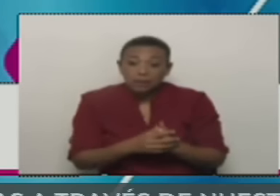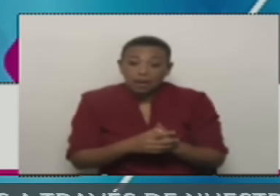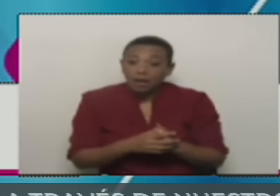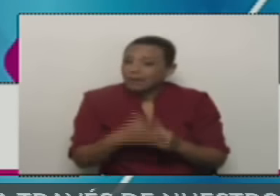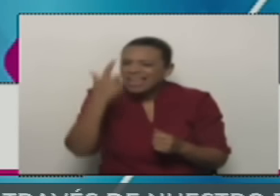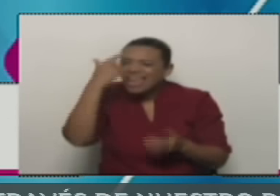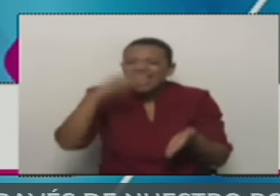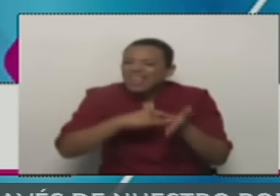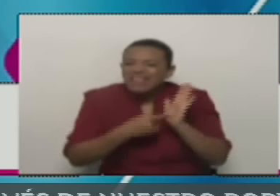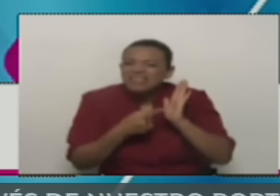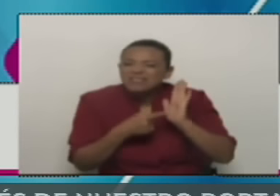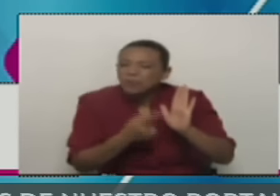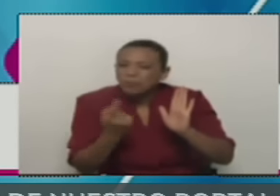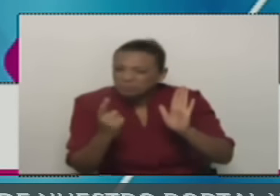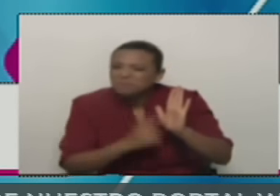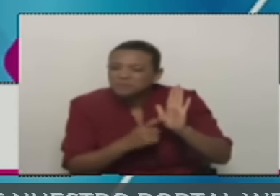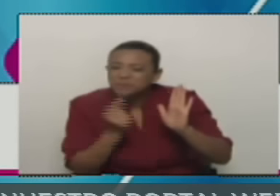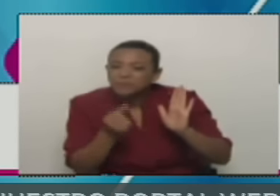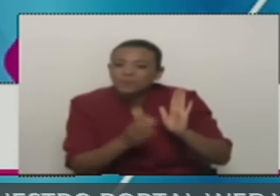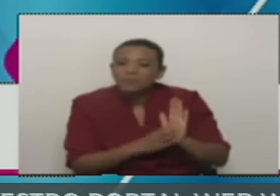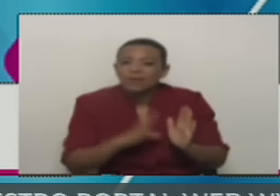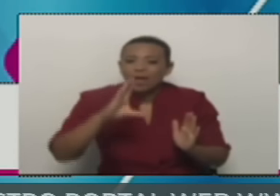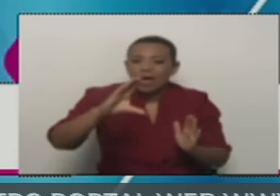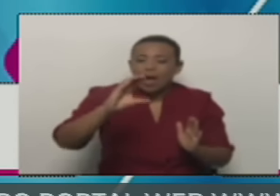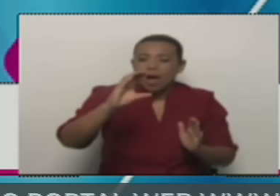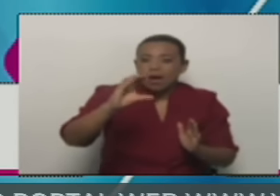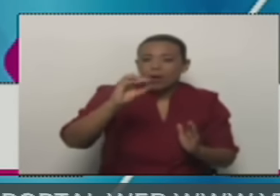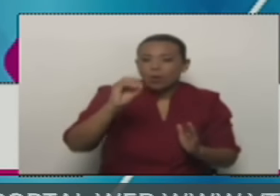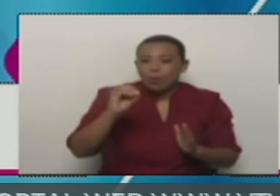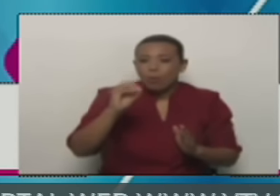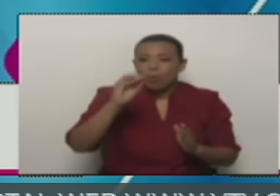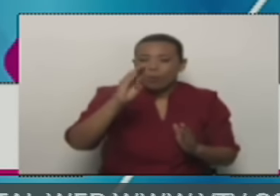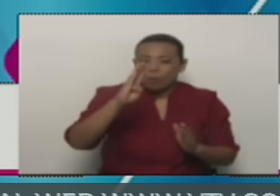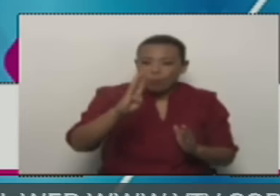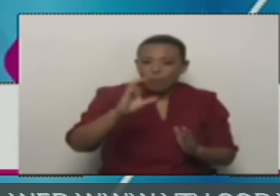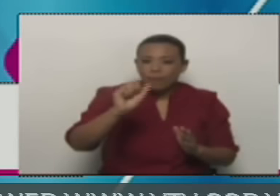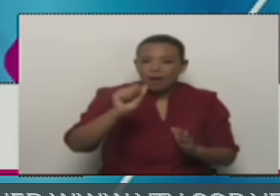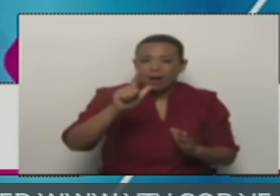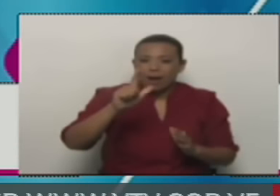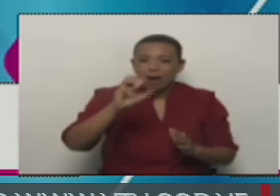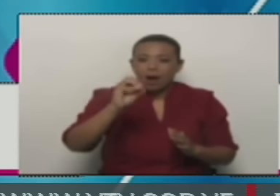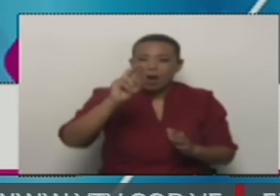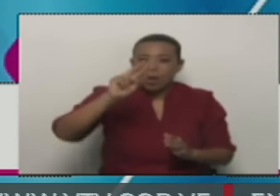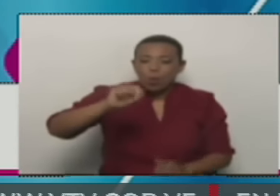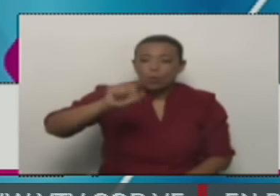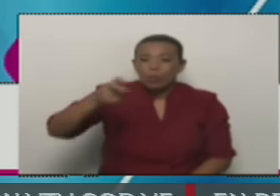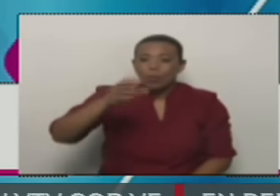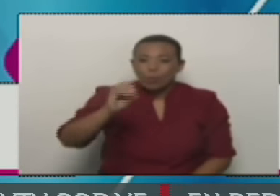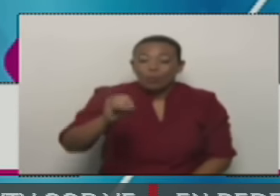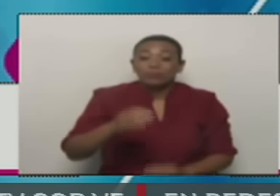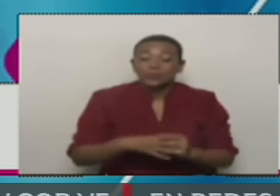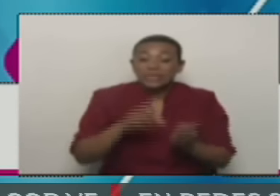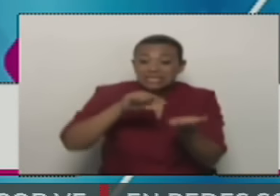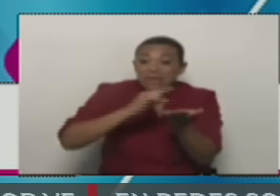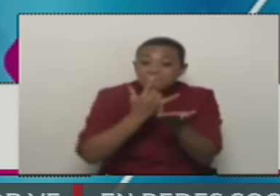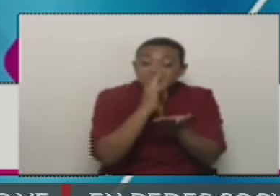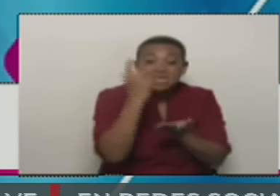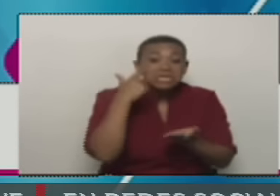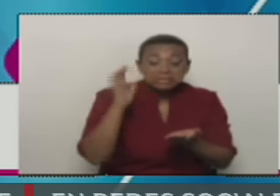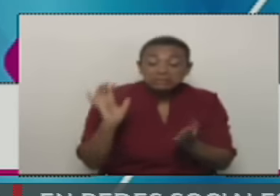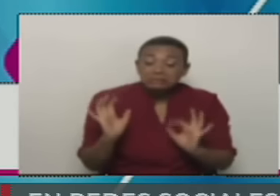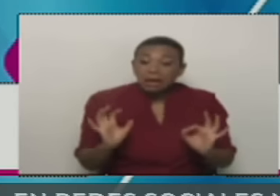saben qué es esto? El cobalongo. El cobalongo cura el asma. Es posible que sí, sí, sí, sí.